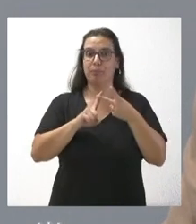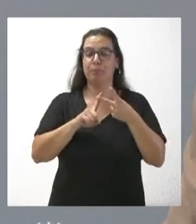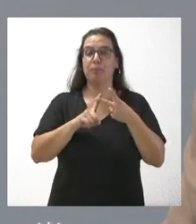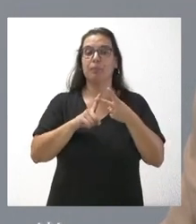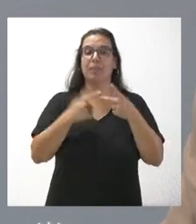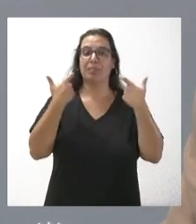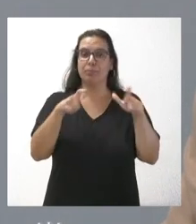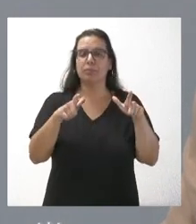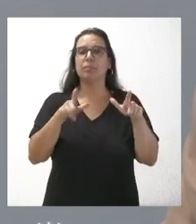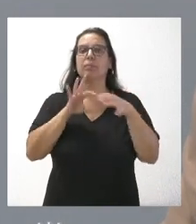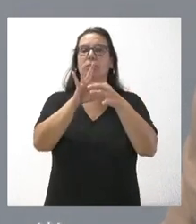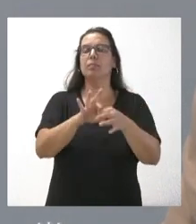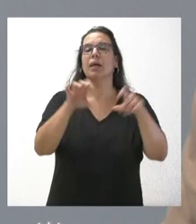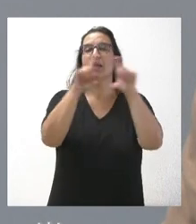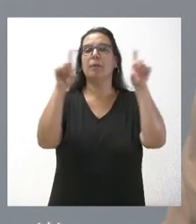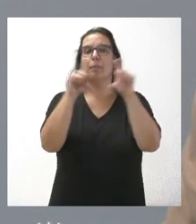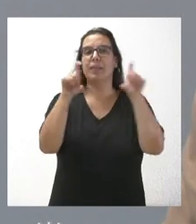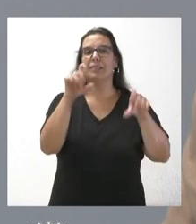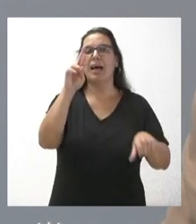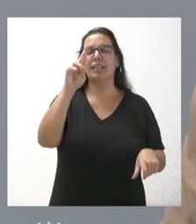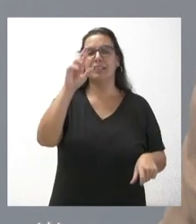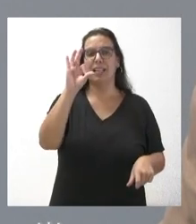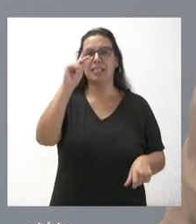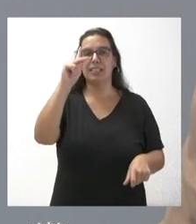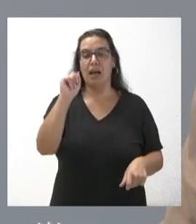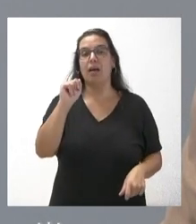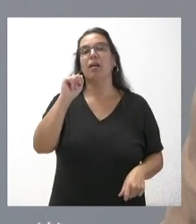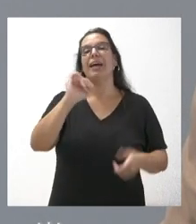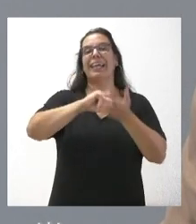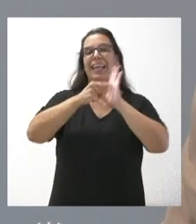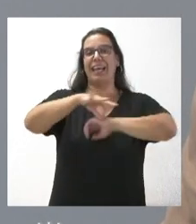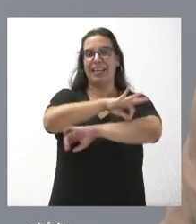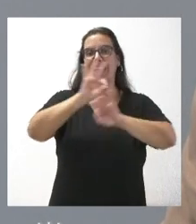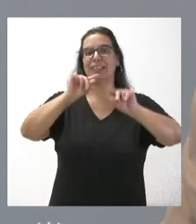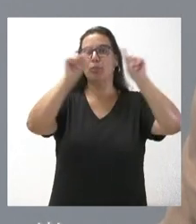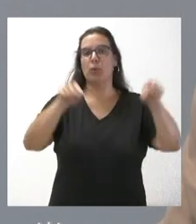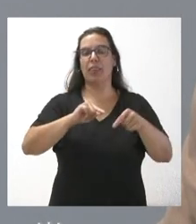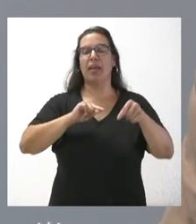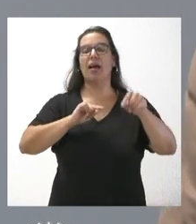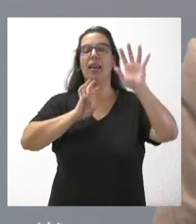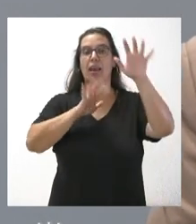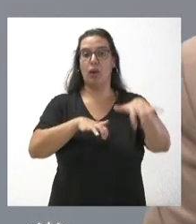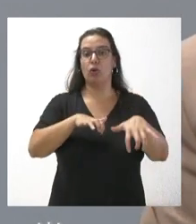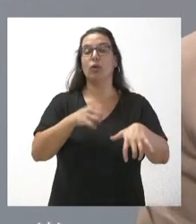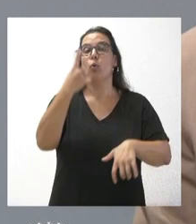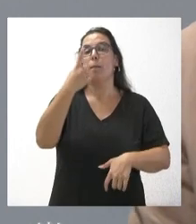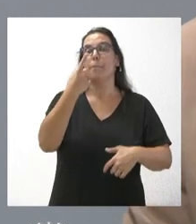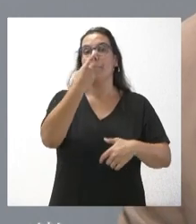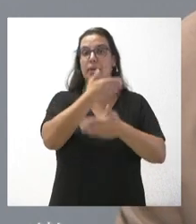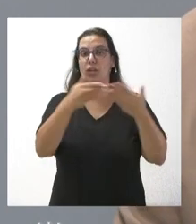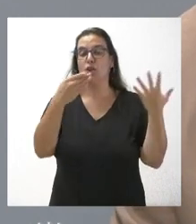es el que tiene que ver con la empresa Tresca Ingeniería, en este caso en la provincia de León. La subvención asciende a